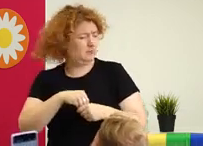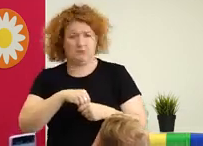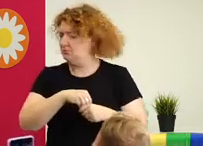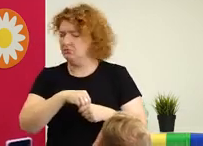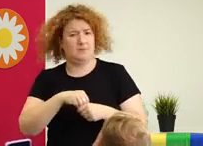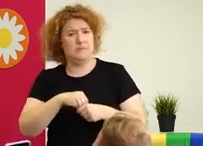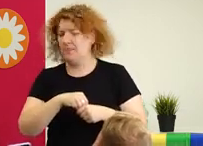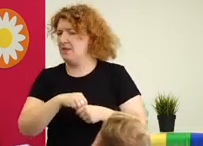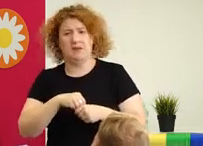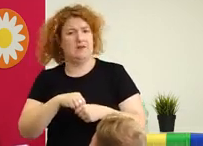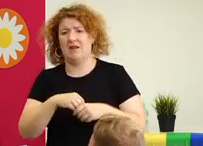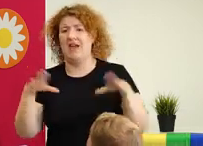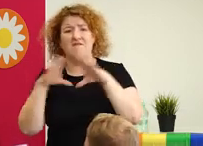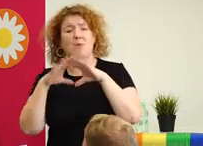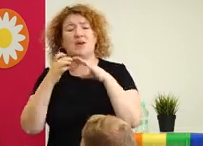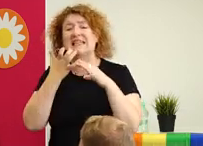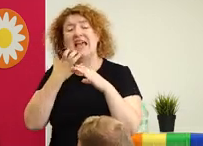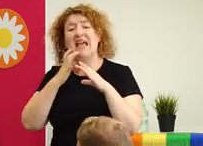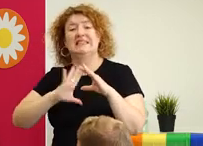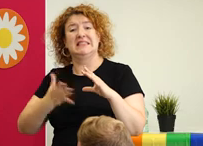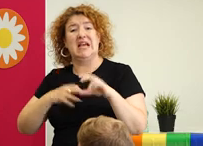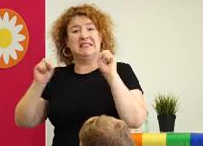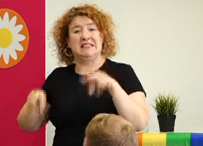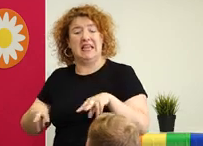hay feminismo que sea capaz